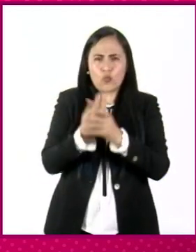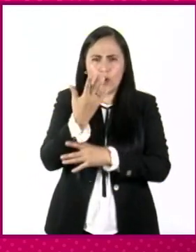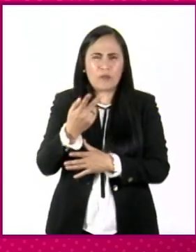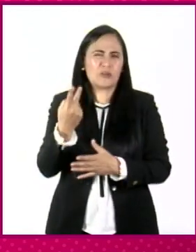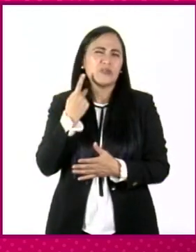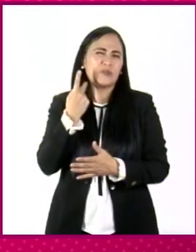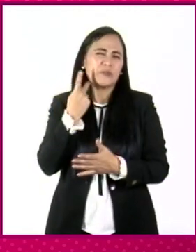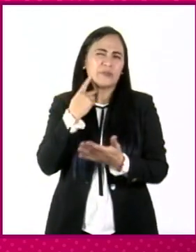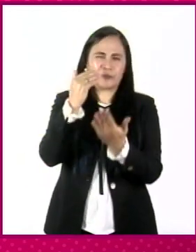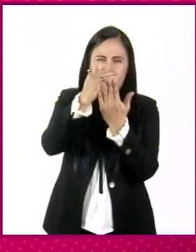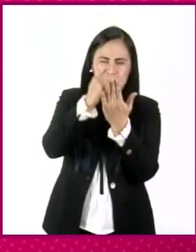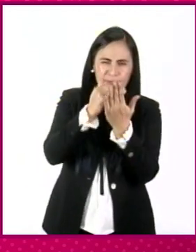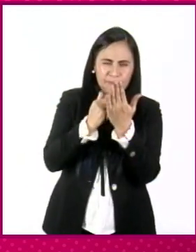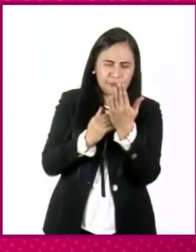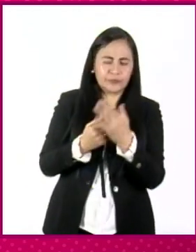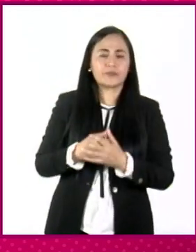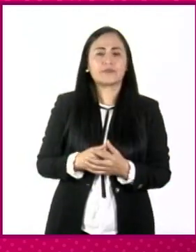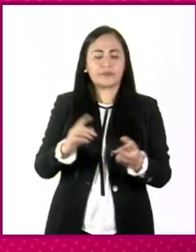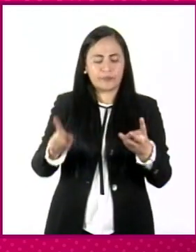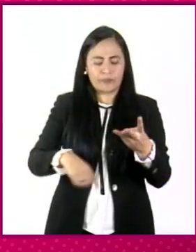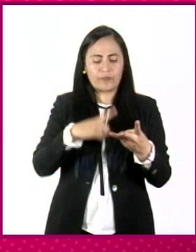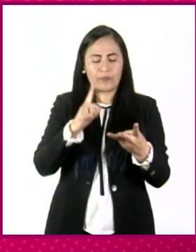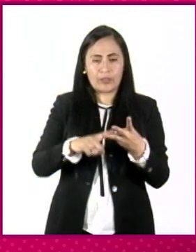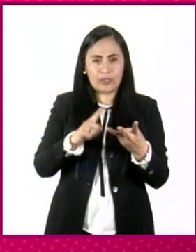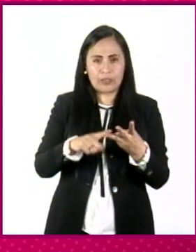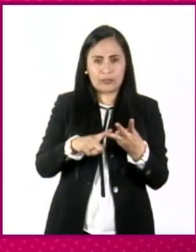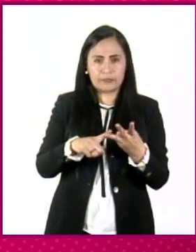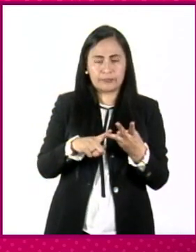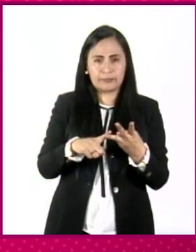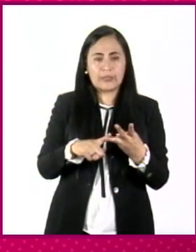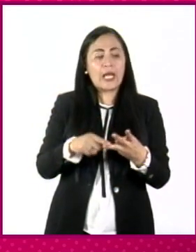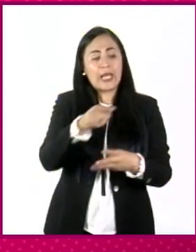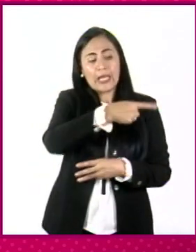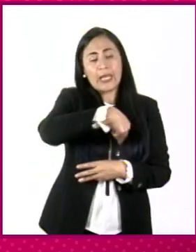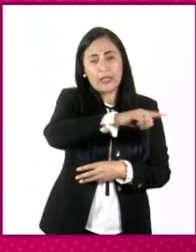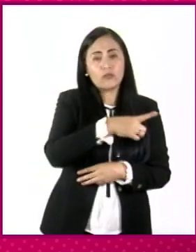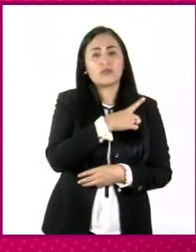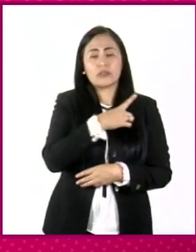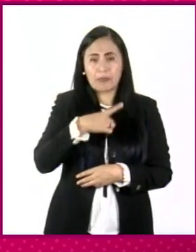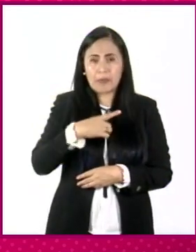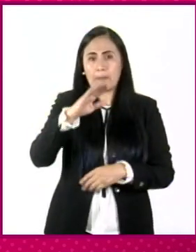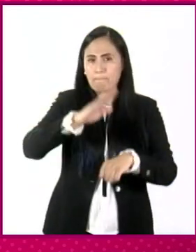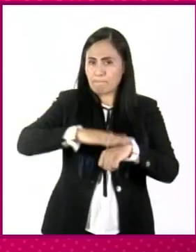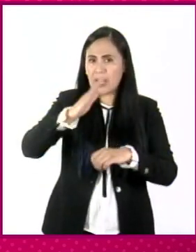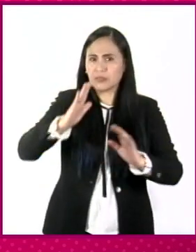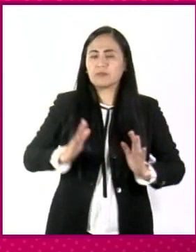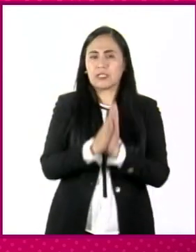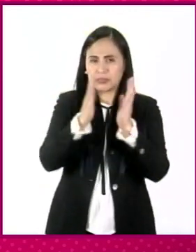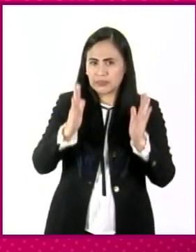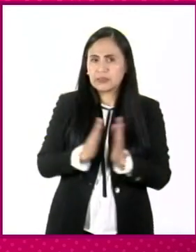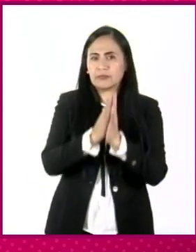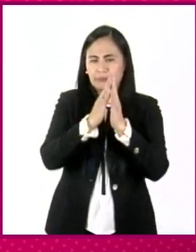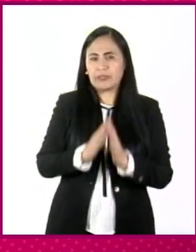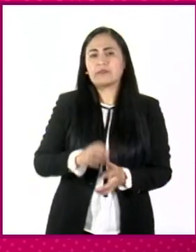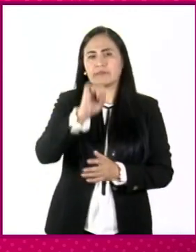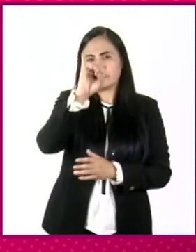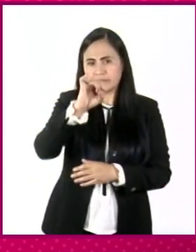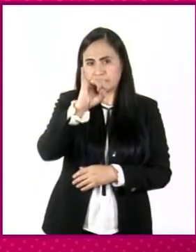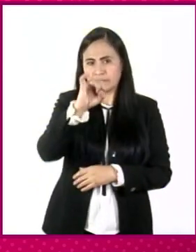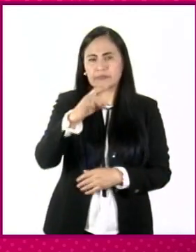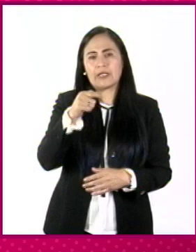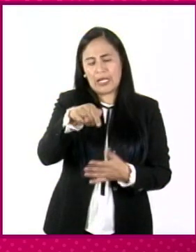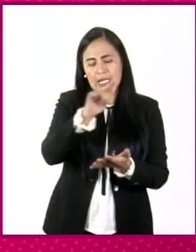pues generar de alguna forma este espacio de mayor incidencia en la toma de decisiones, ¿no? Esto sería más bien en el